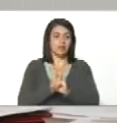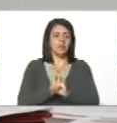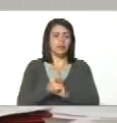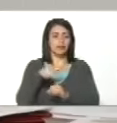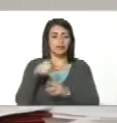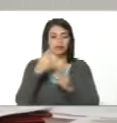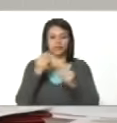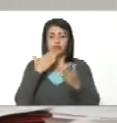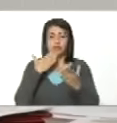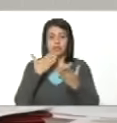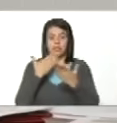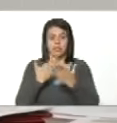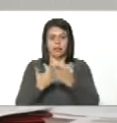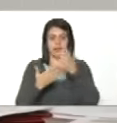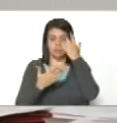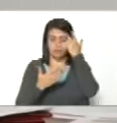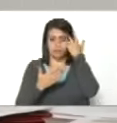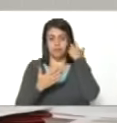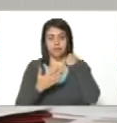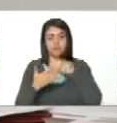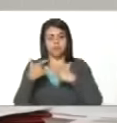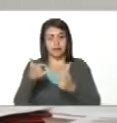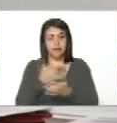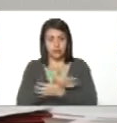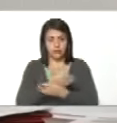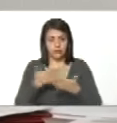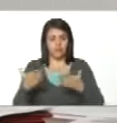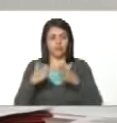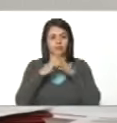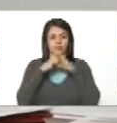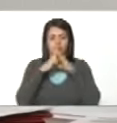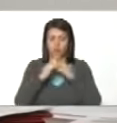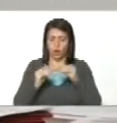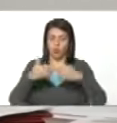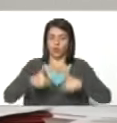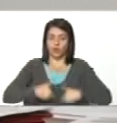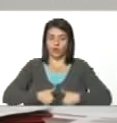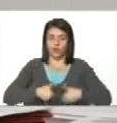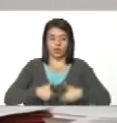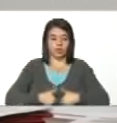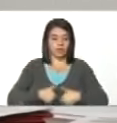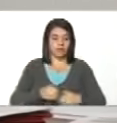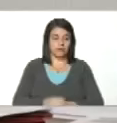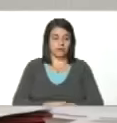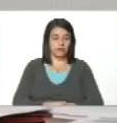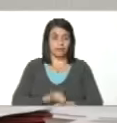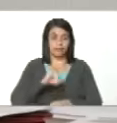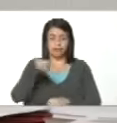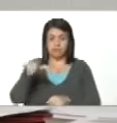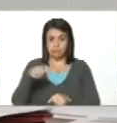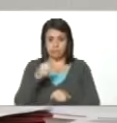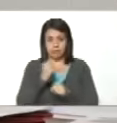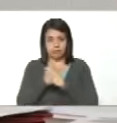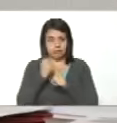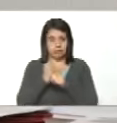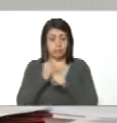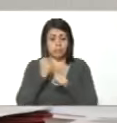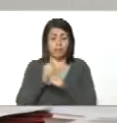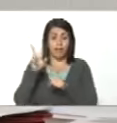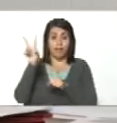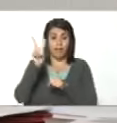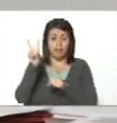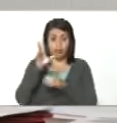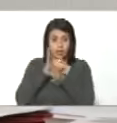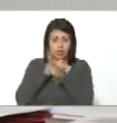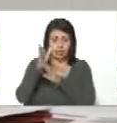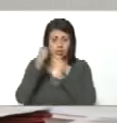IAS. Muchísimas gracias por ese gesto y por las incansables jornadas para que Venezuela siga